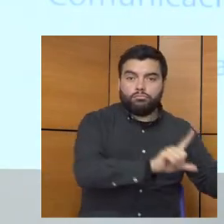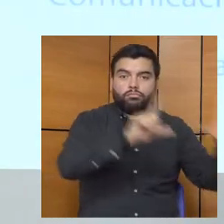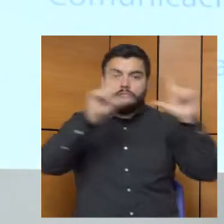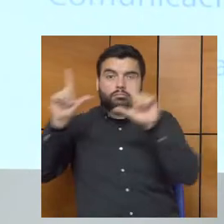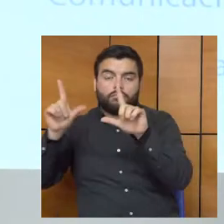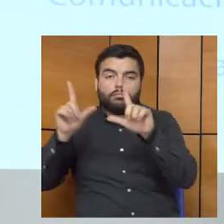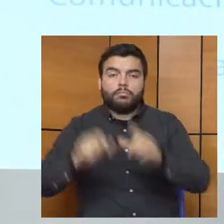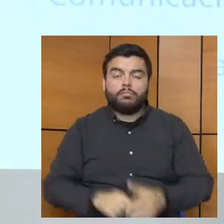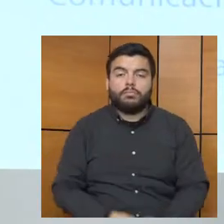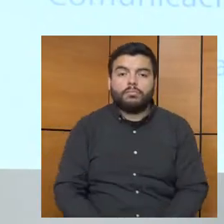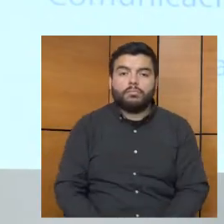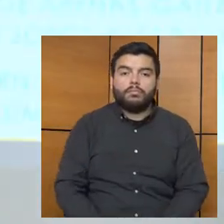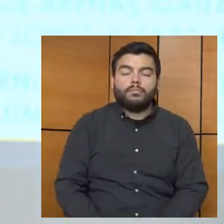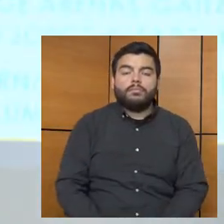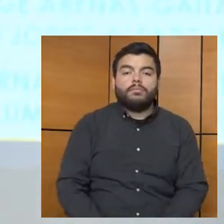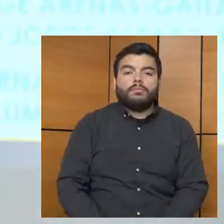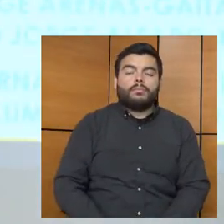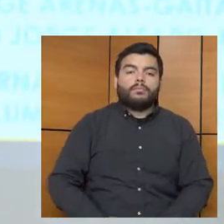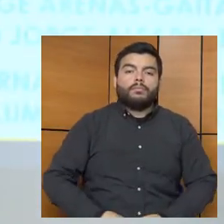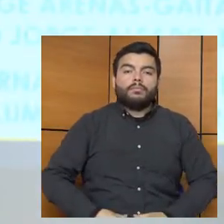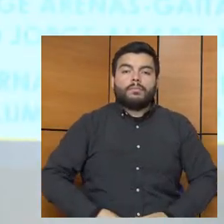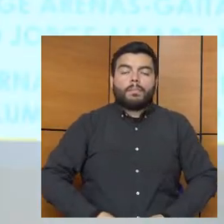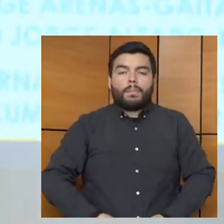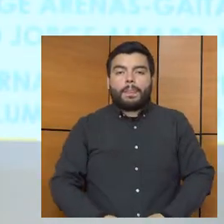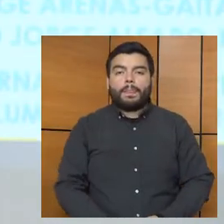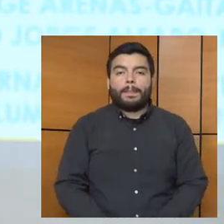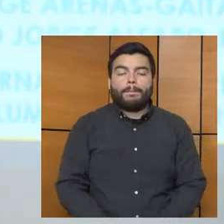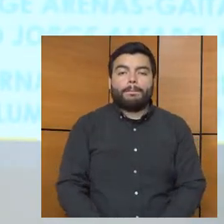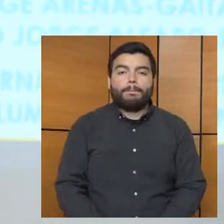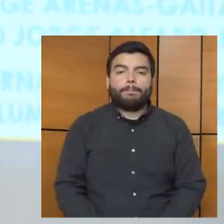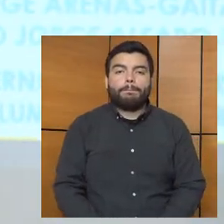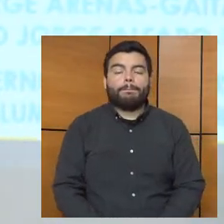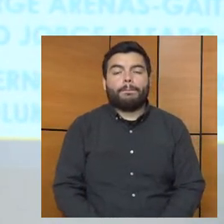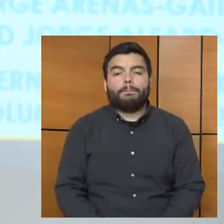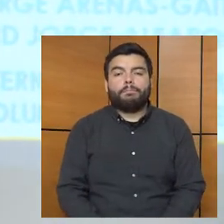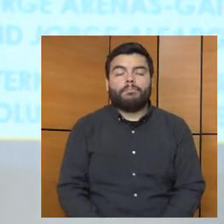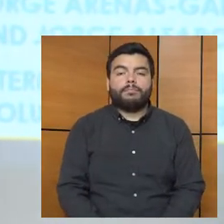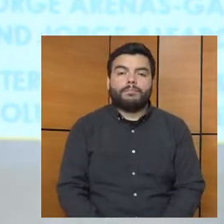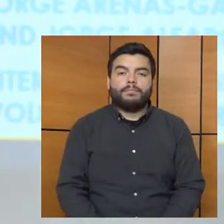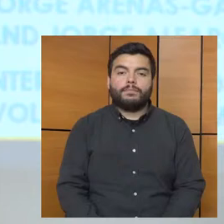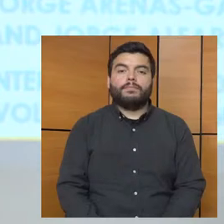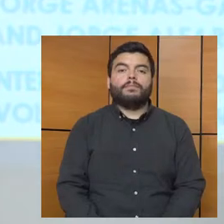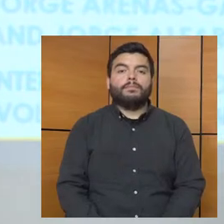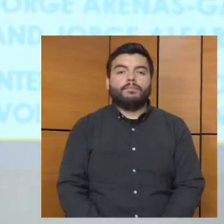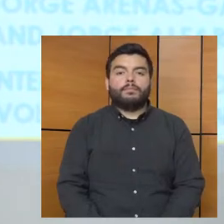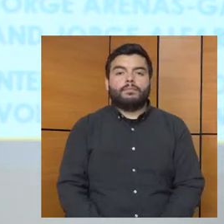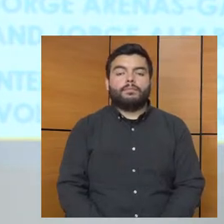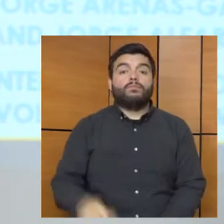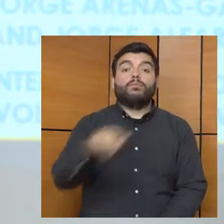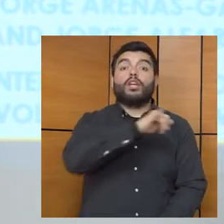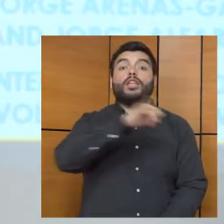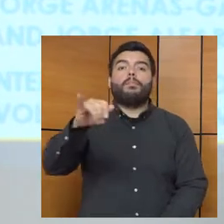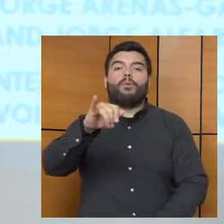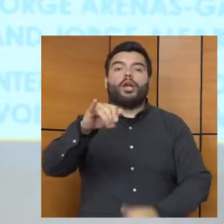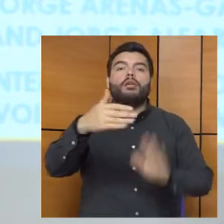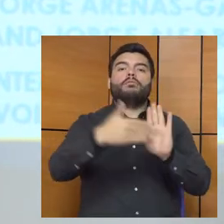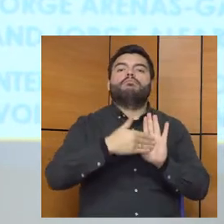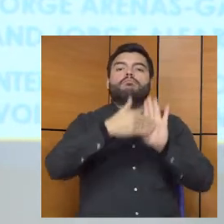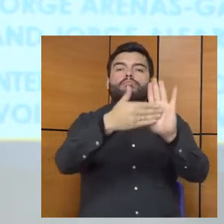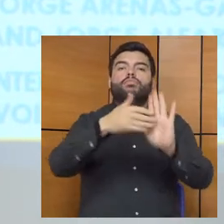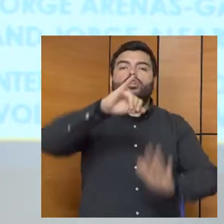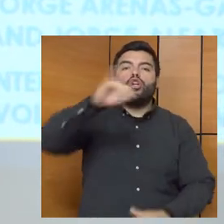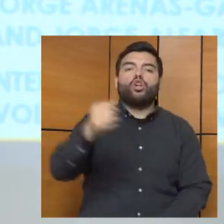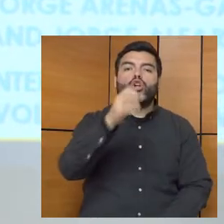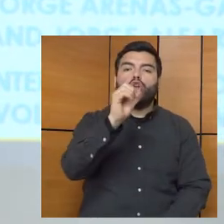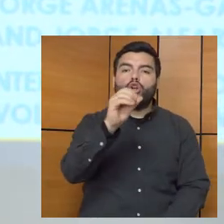aparece aquí? ¿Sí? Vale, está aquí. Bien. después de la presentación de Jorge Arenas, el doctor